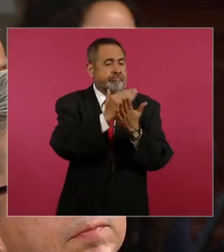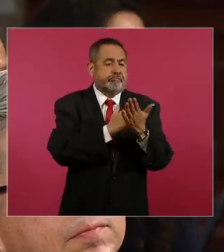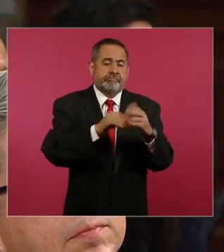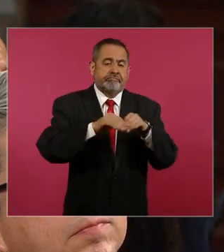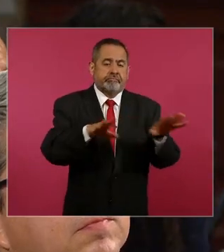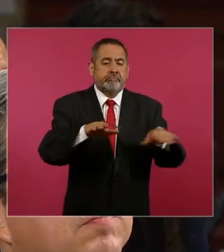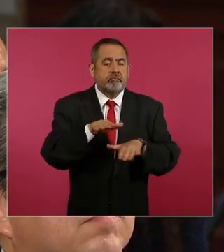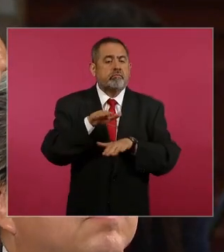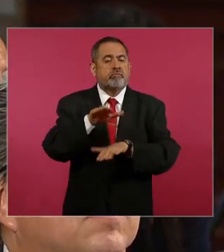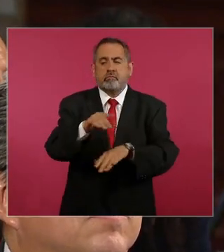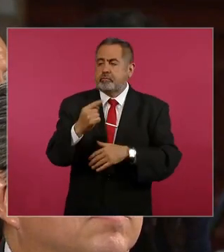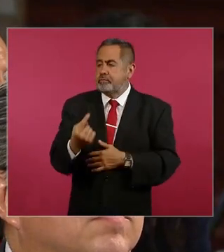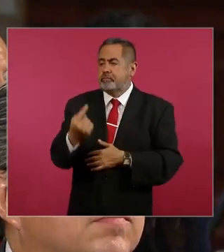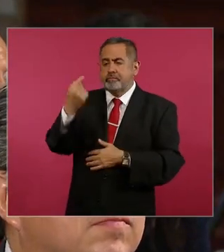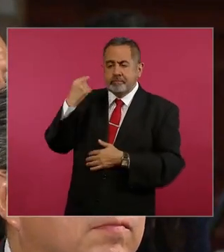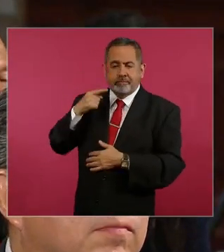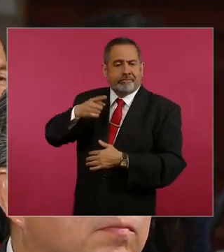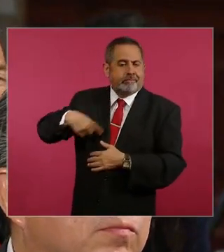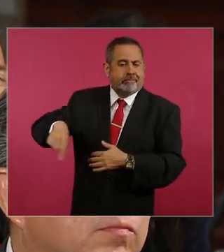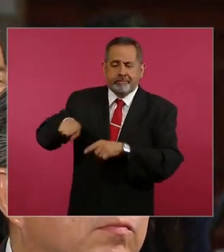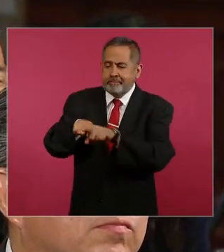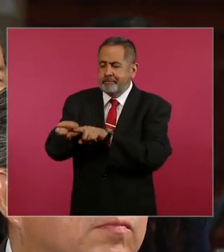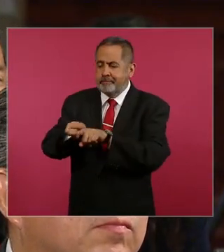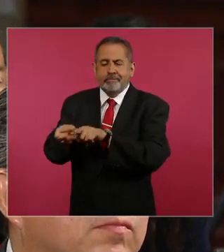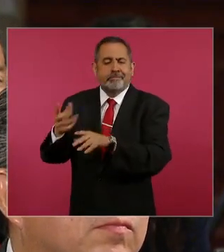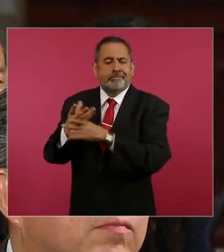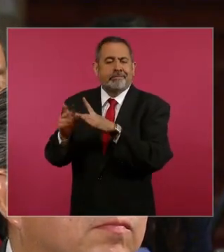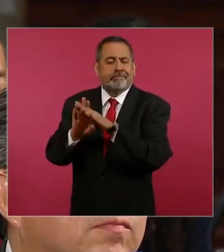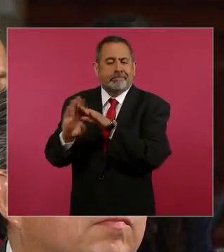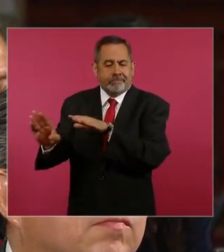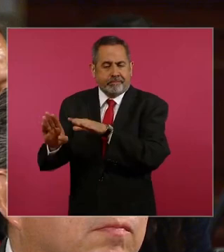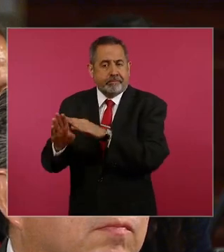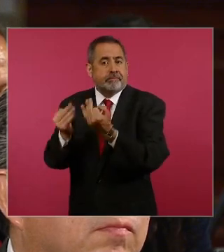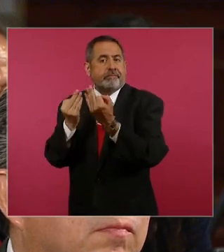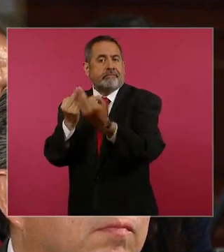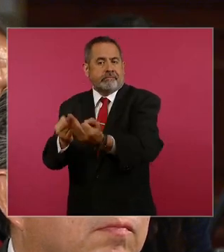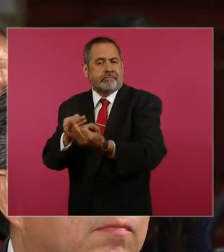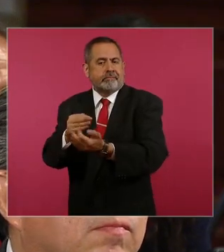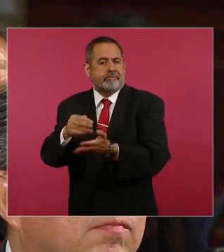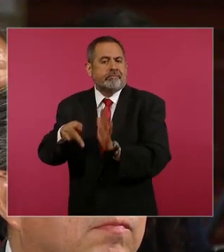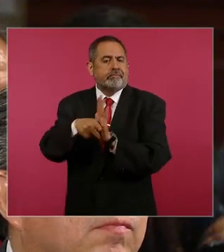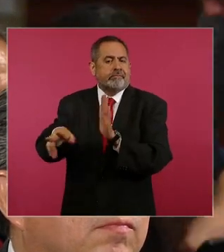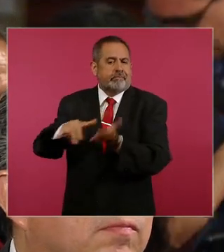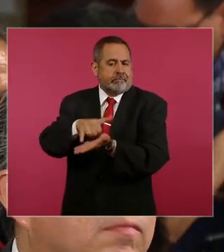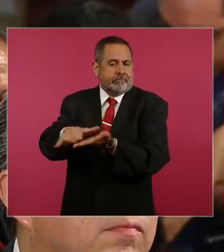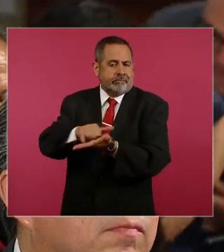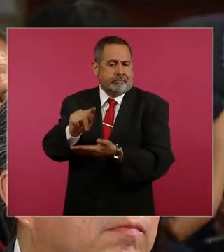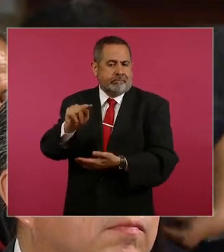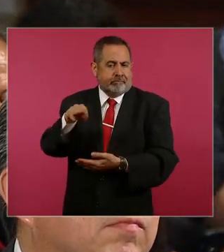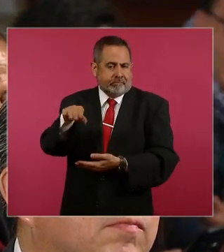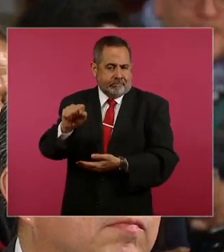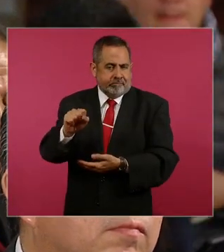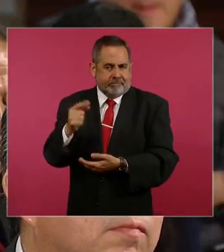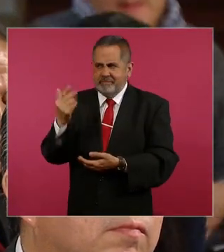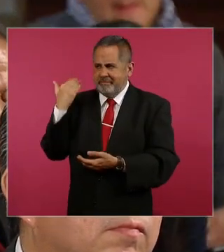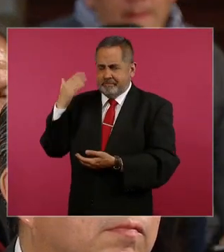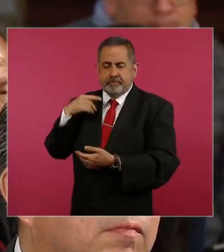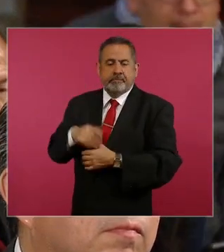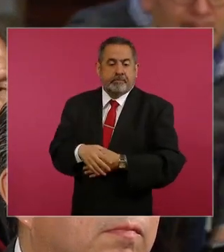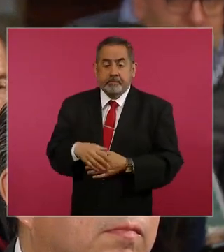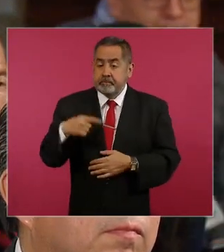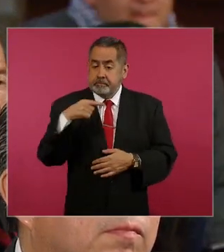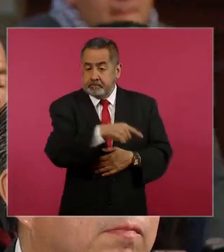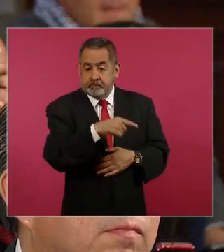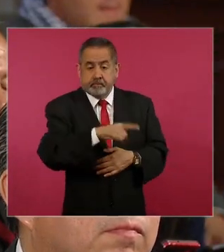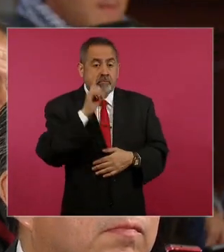a la manifestación de hermanos migrantes frente al New York Times hace unos días. En dicho texto,